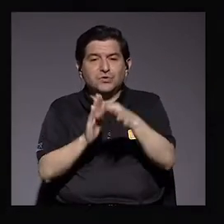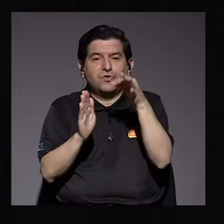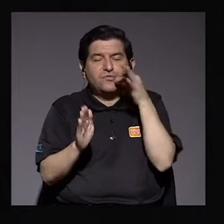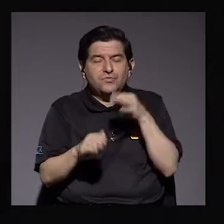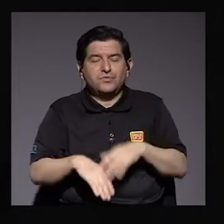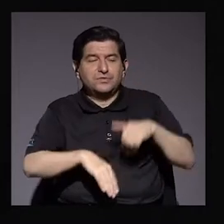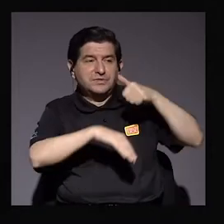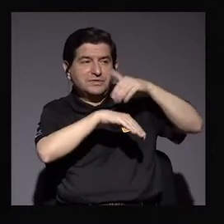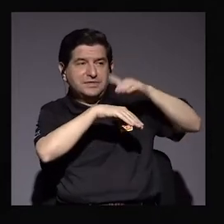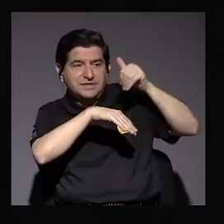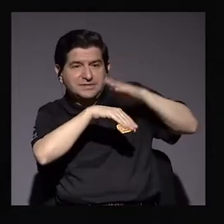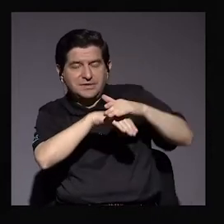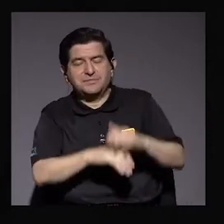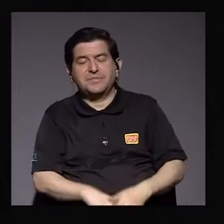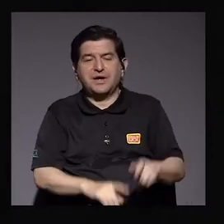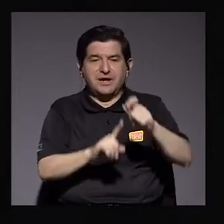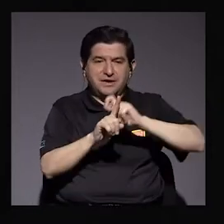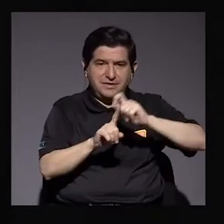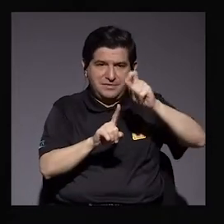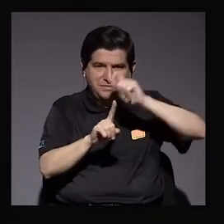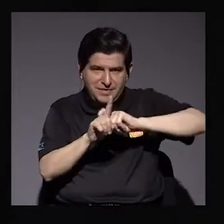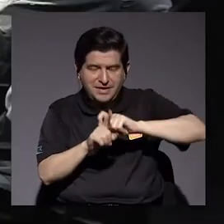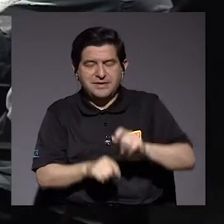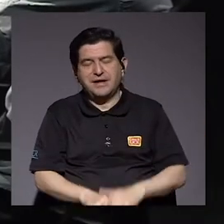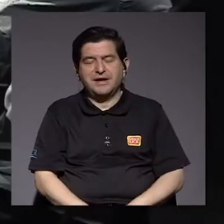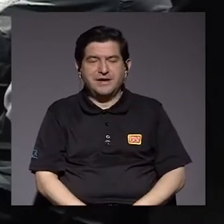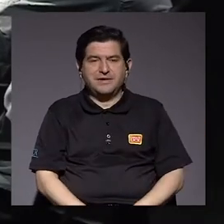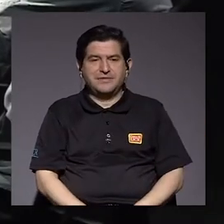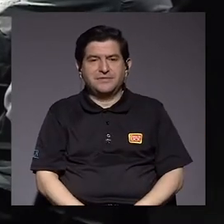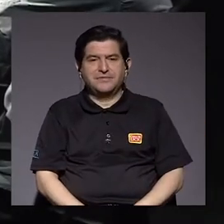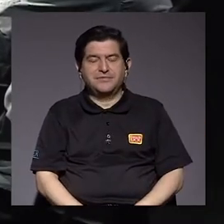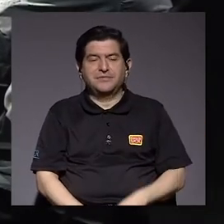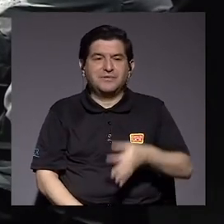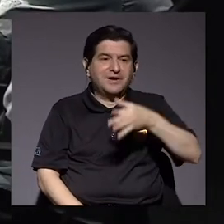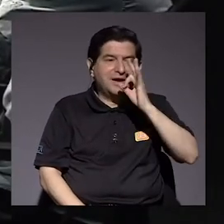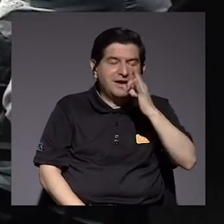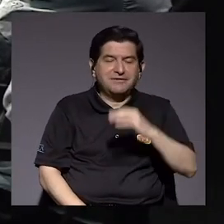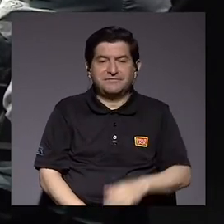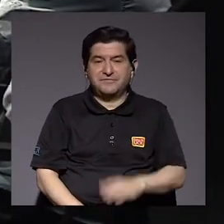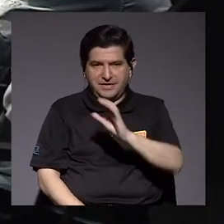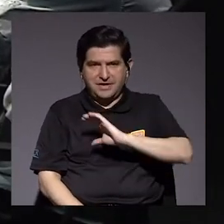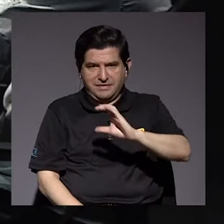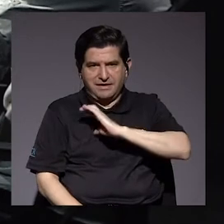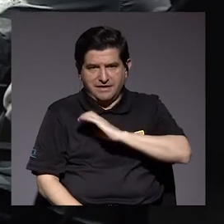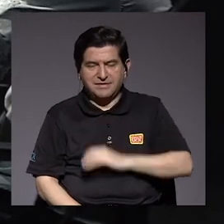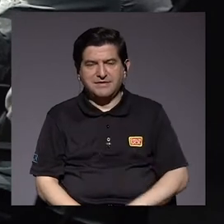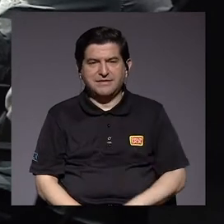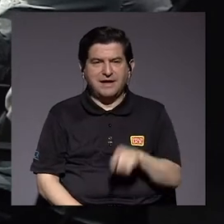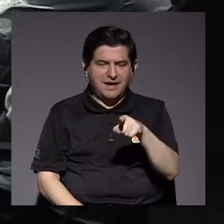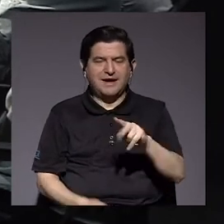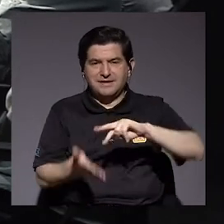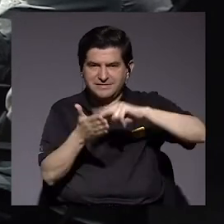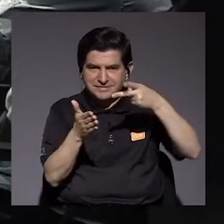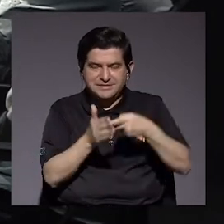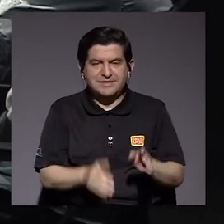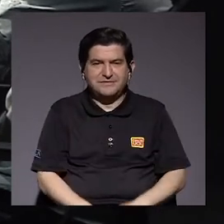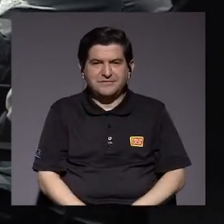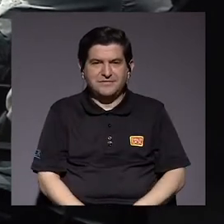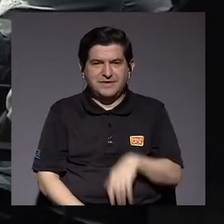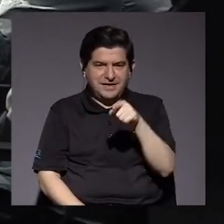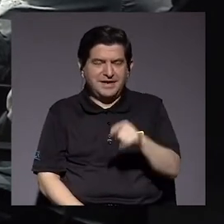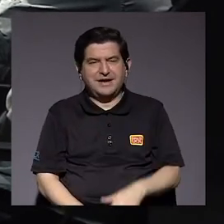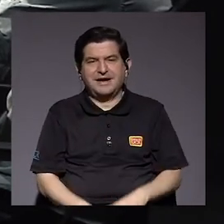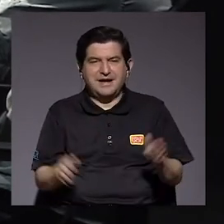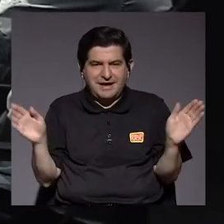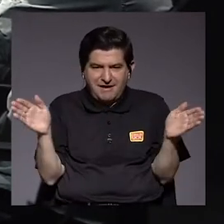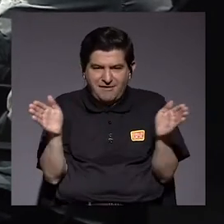banano, un café de calidad, por ejemplo. Entonces, al contraerse la economía, viene una contracción del mercado internacional y empiezan a sufrir